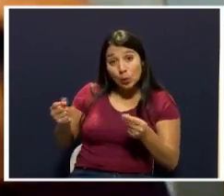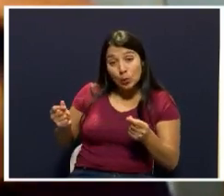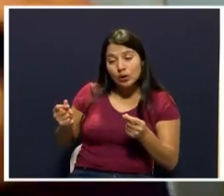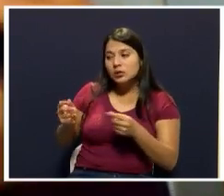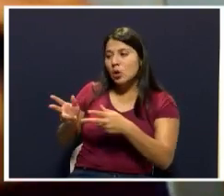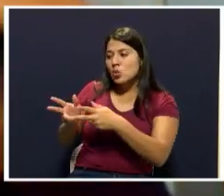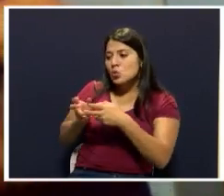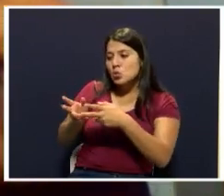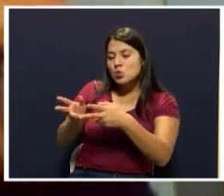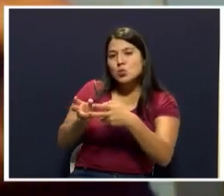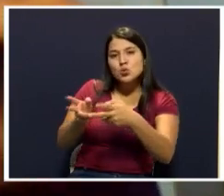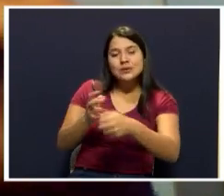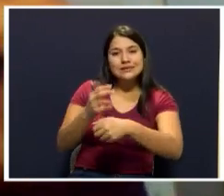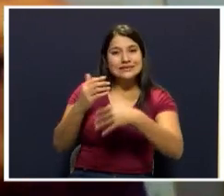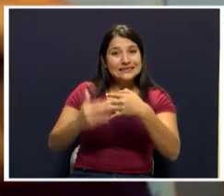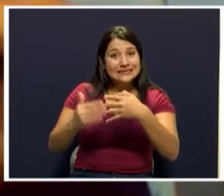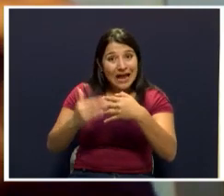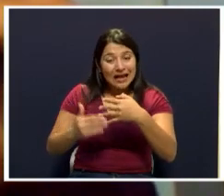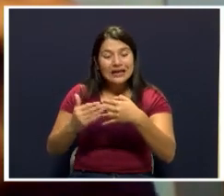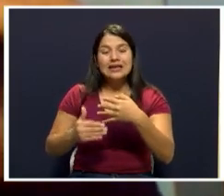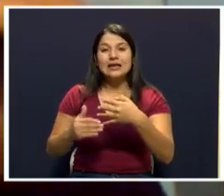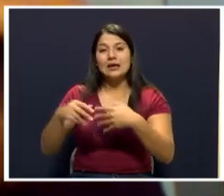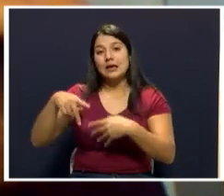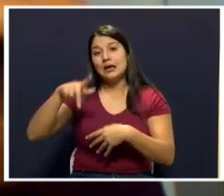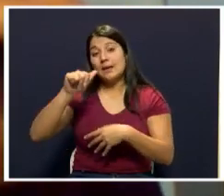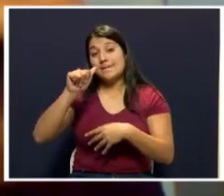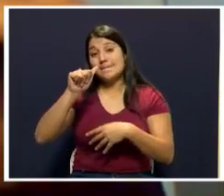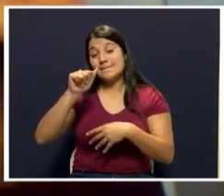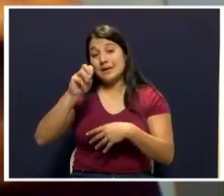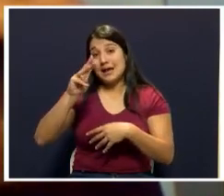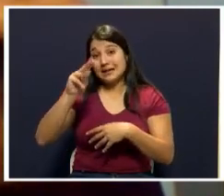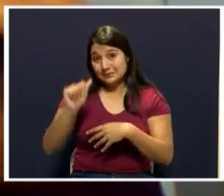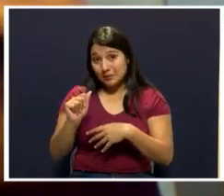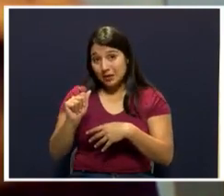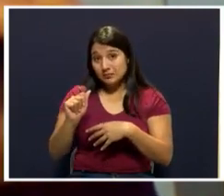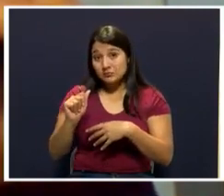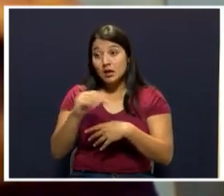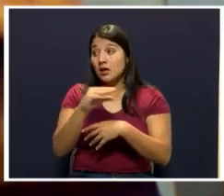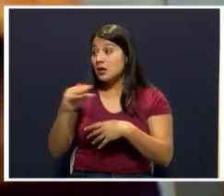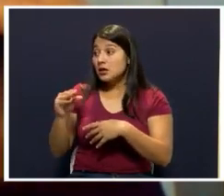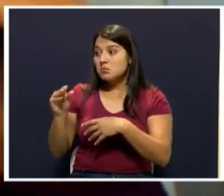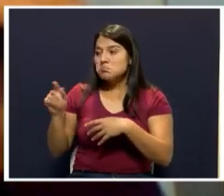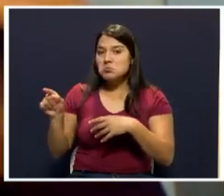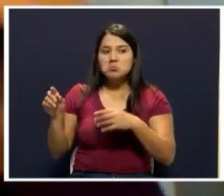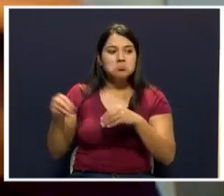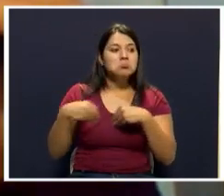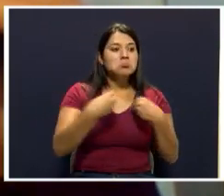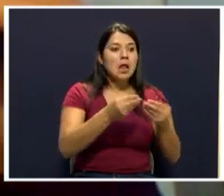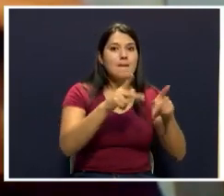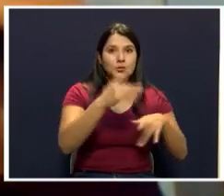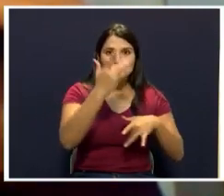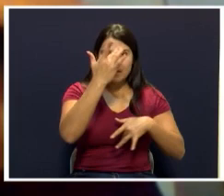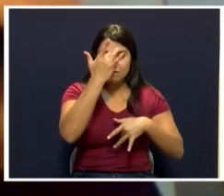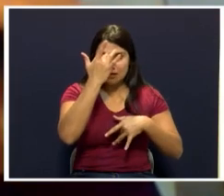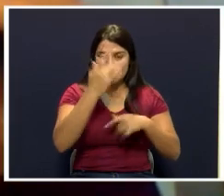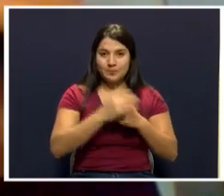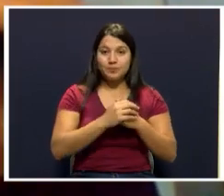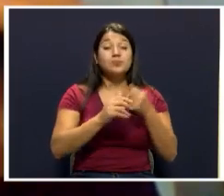pacientes o se irían administrando a los pacientes conforme vayan apareciendo los casos. En la segunda ruta sí